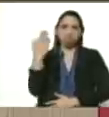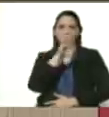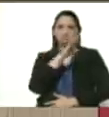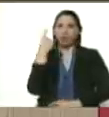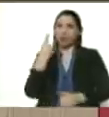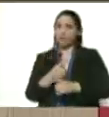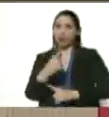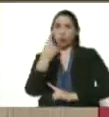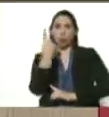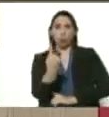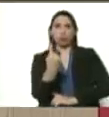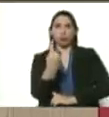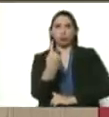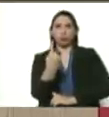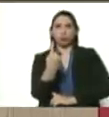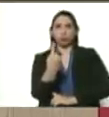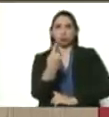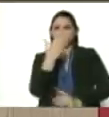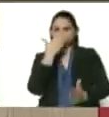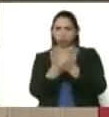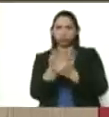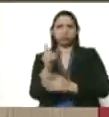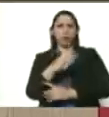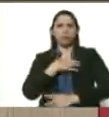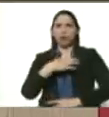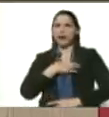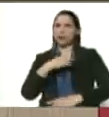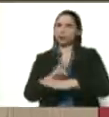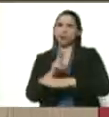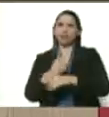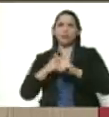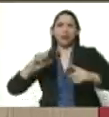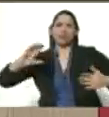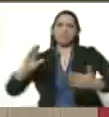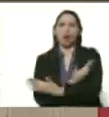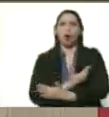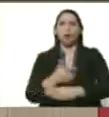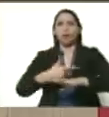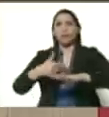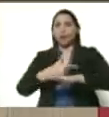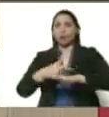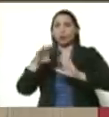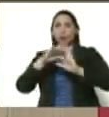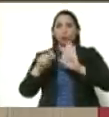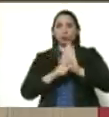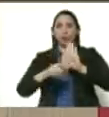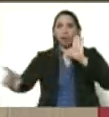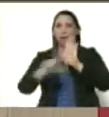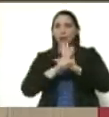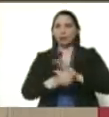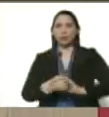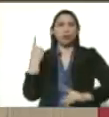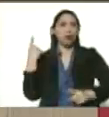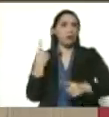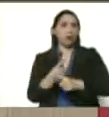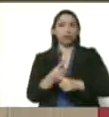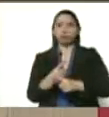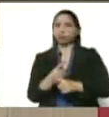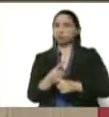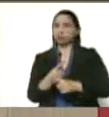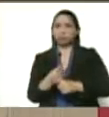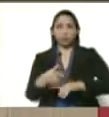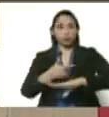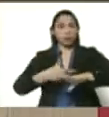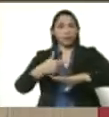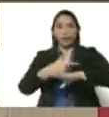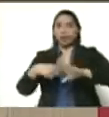solo. No puede utilizarse para derrocar a un gobierno constitucional y legítimo. Debe ser el que